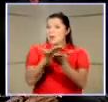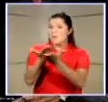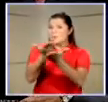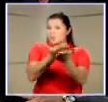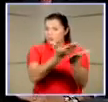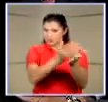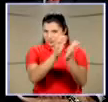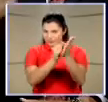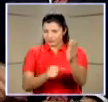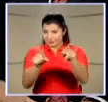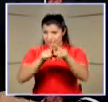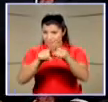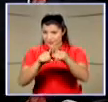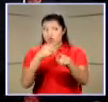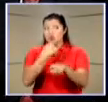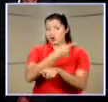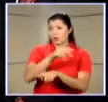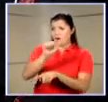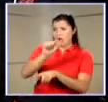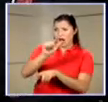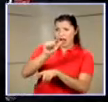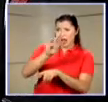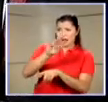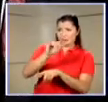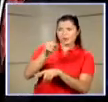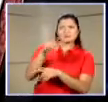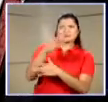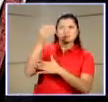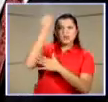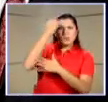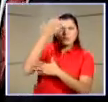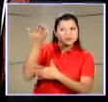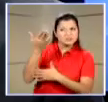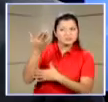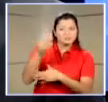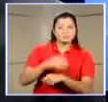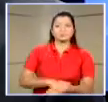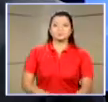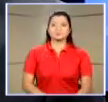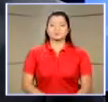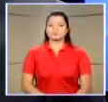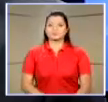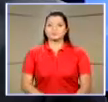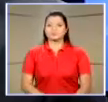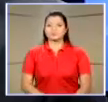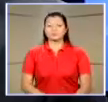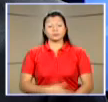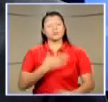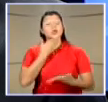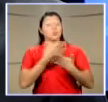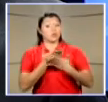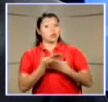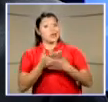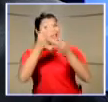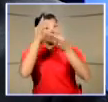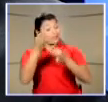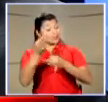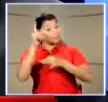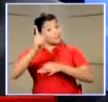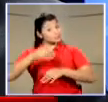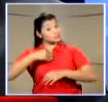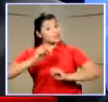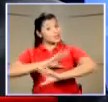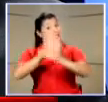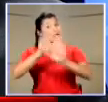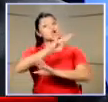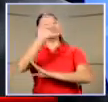recorte y también lo que ha dicho don Albino respecto a estos sistemas que podrían precarizarse? No, yo creo que hay que tener claro que el país tiene un